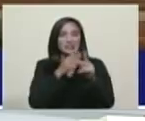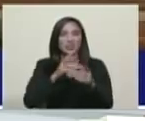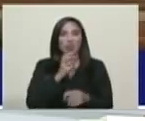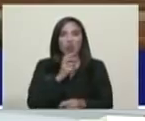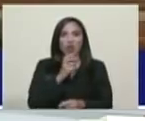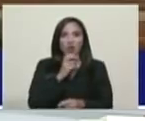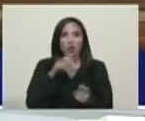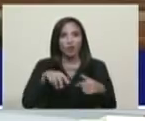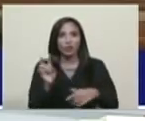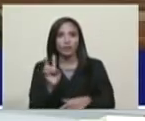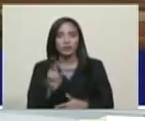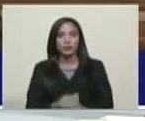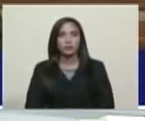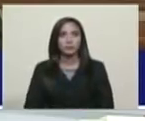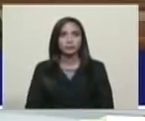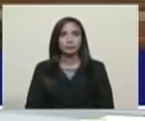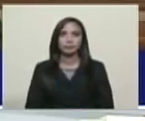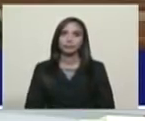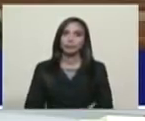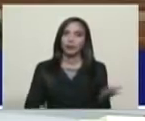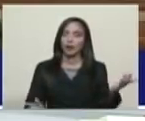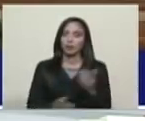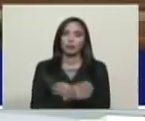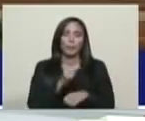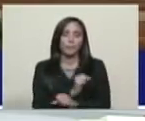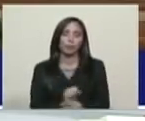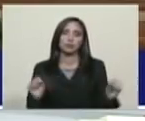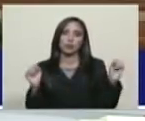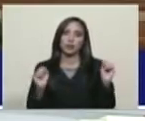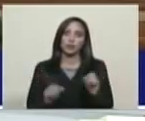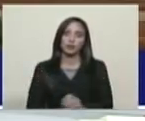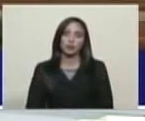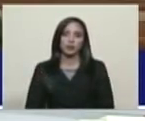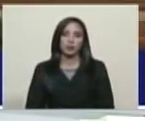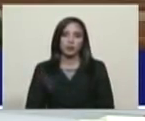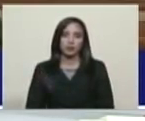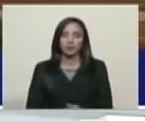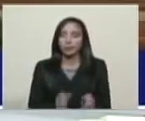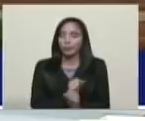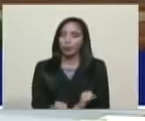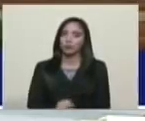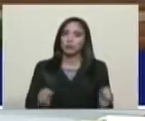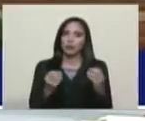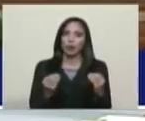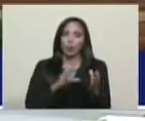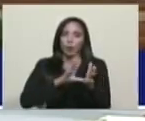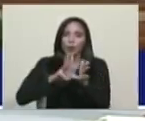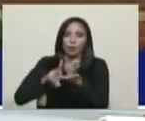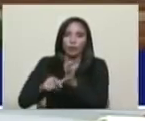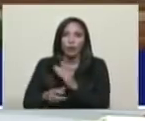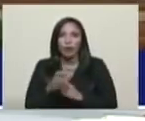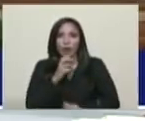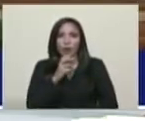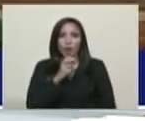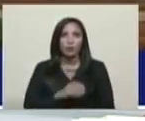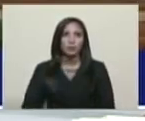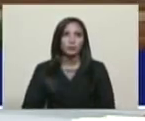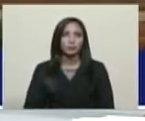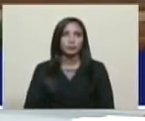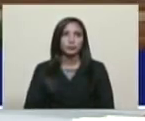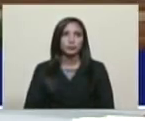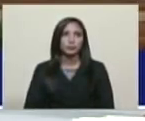venezolano. Fin de mundo. Fin de mundo. Pretender seguir,